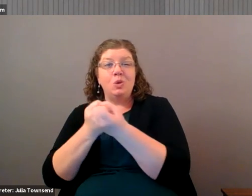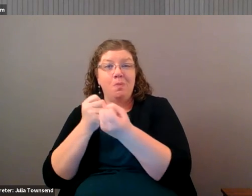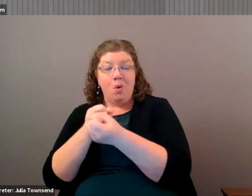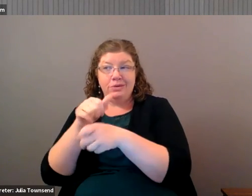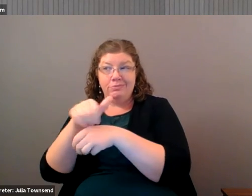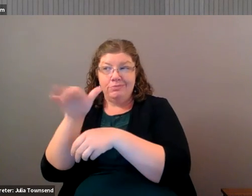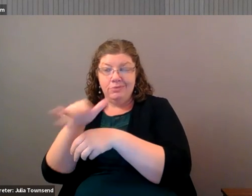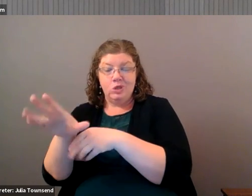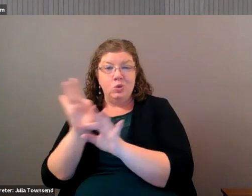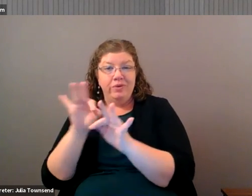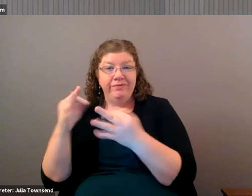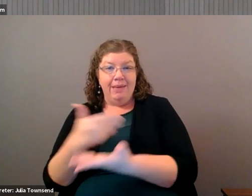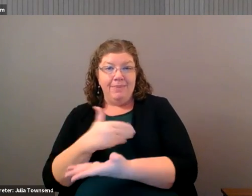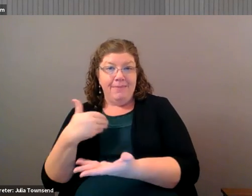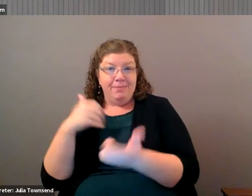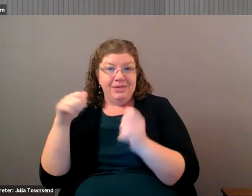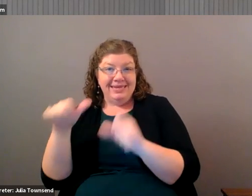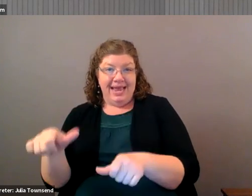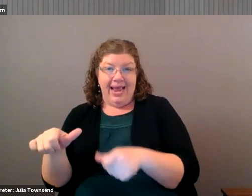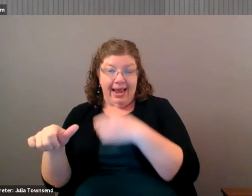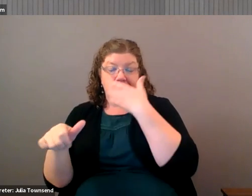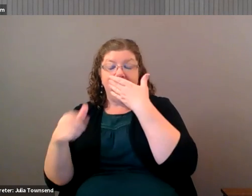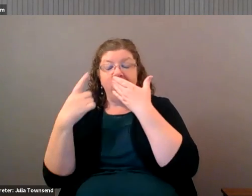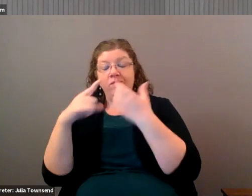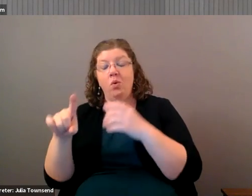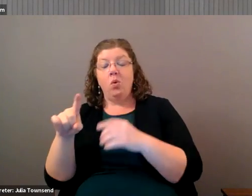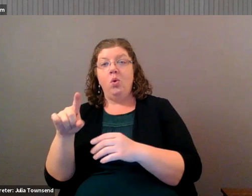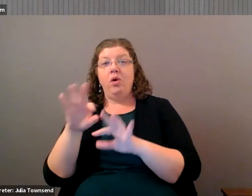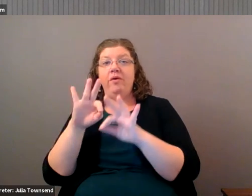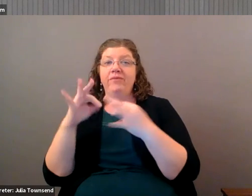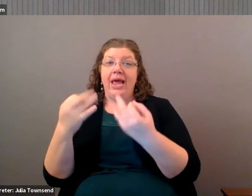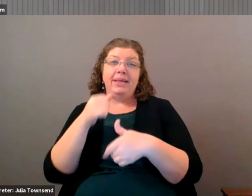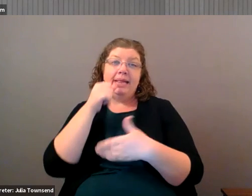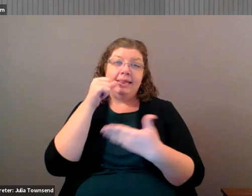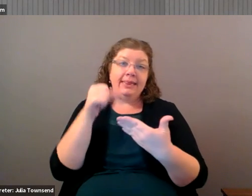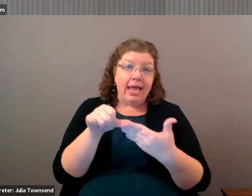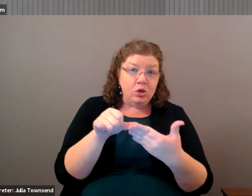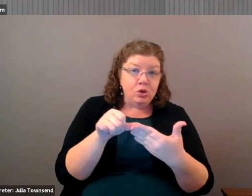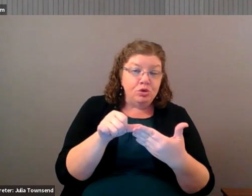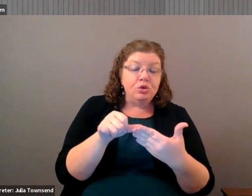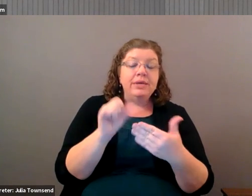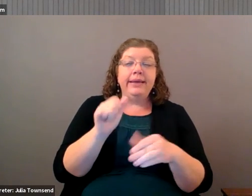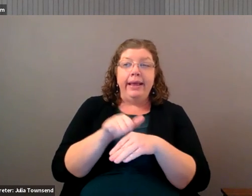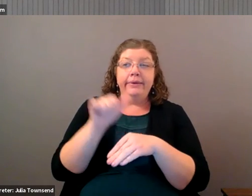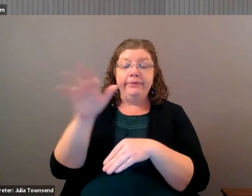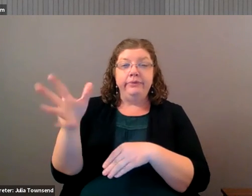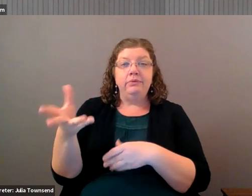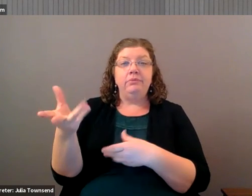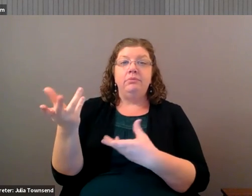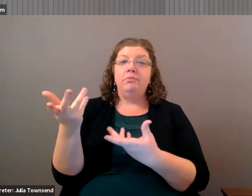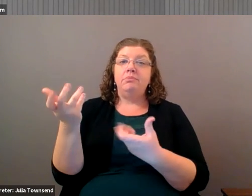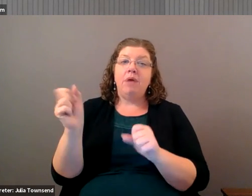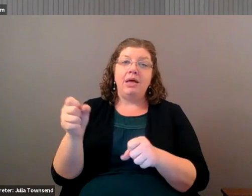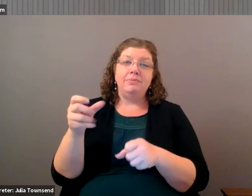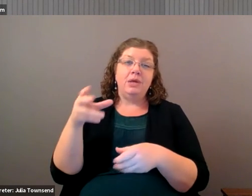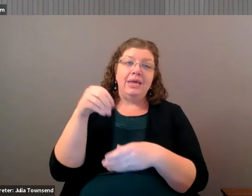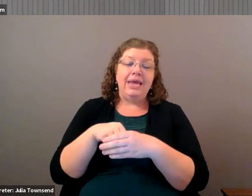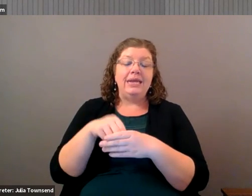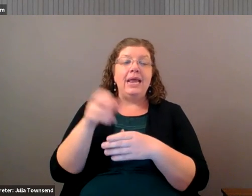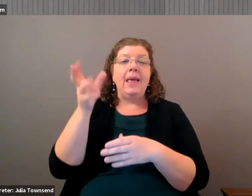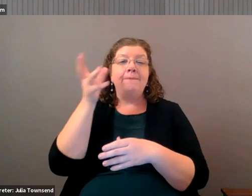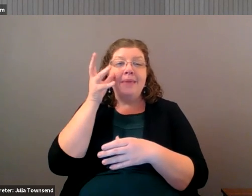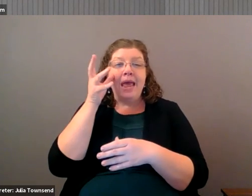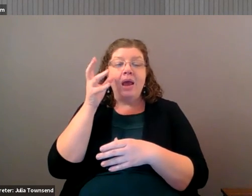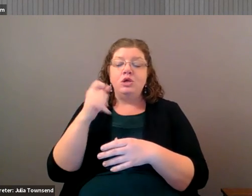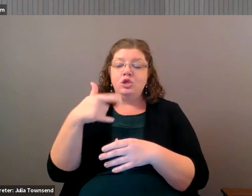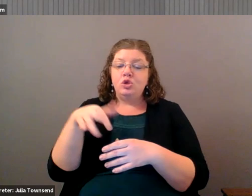la familia con respecto a, por ejemplo, cartas para las familias que pueden entrar en una comunicación de Parent